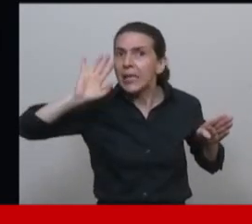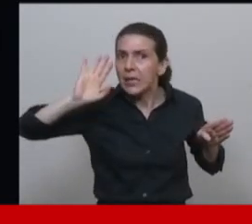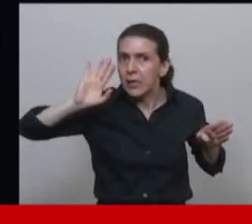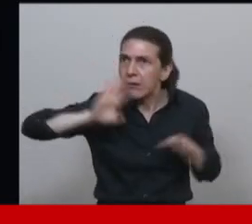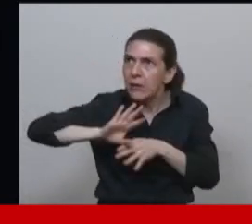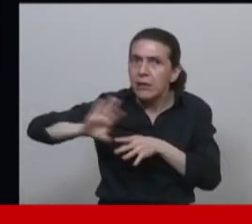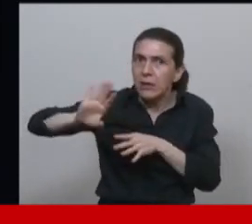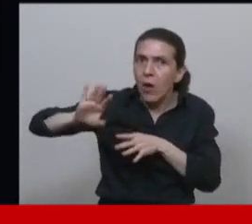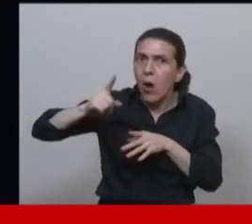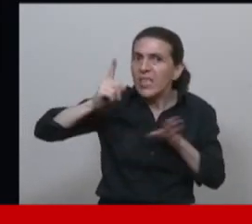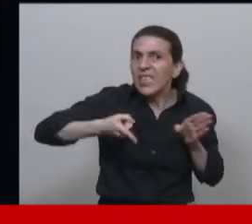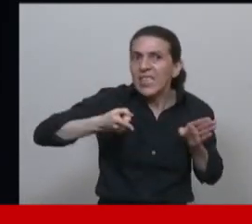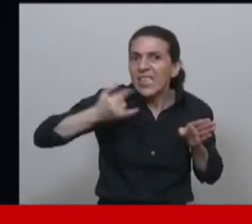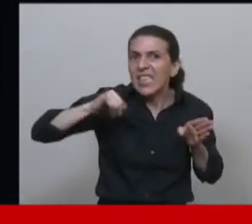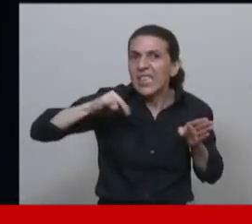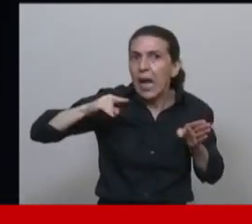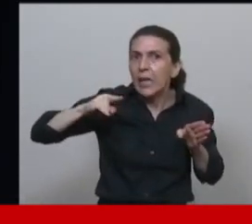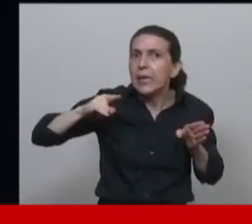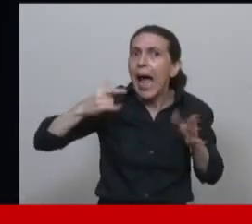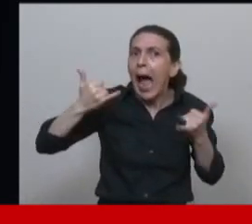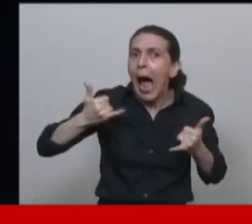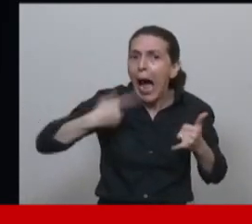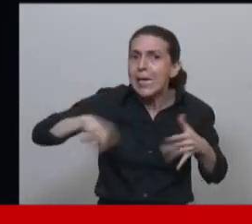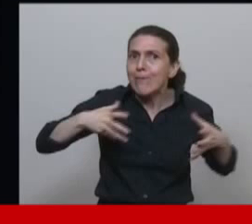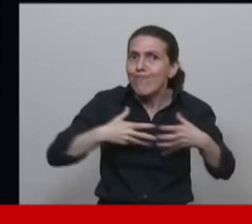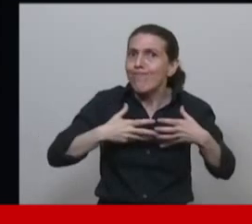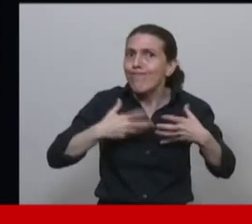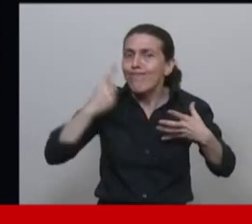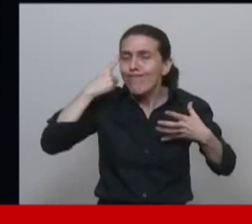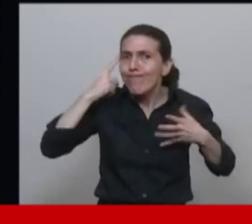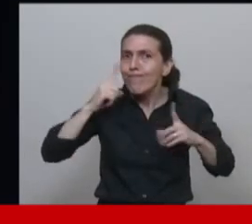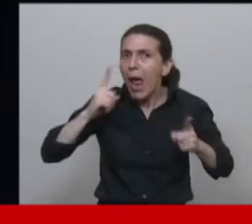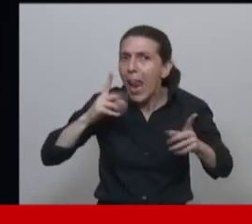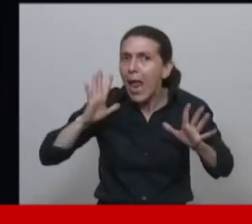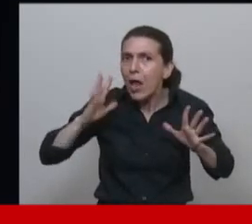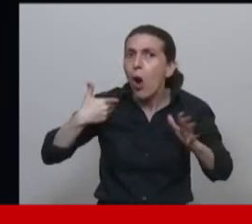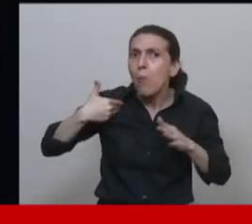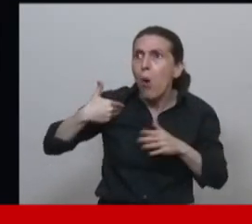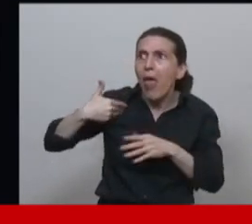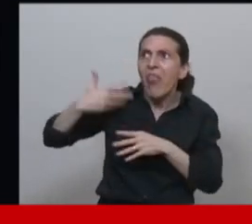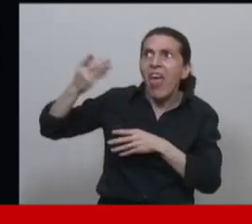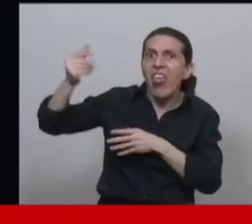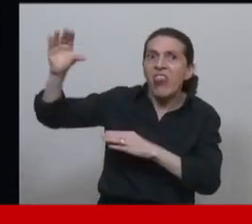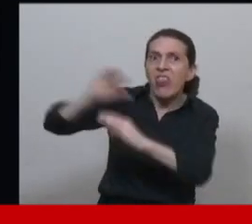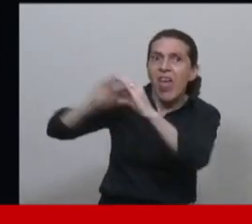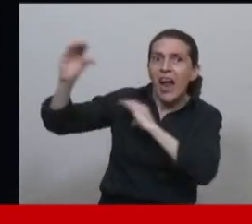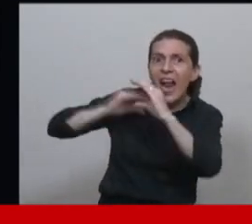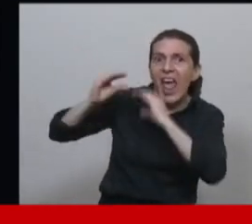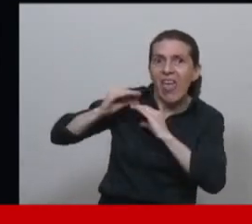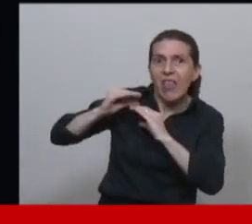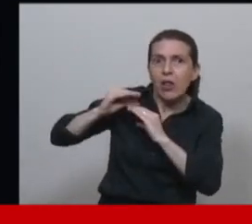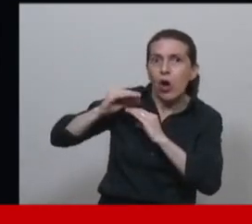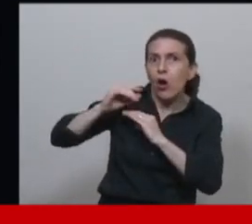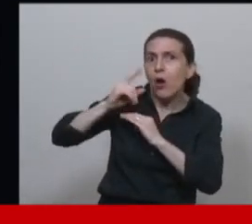esos niveles de tasa mostraba que había un riesgo de que el país tal vez no pudiese cumplir sus compromisos. Cuando el mundo pagaba